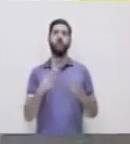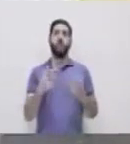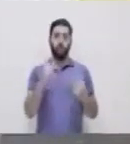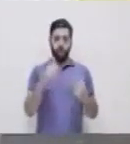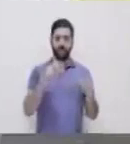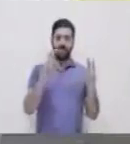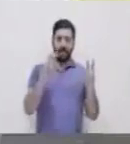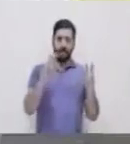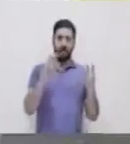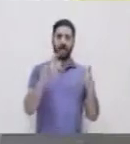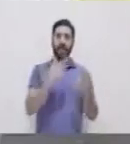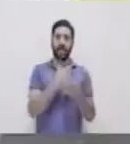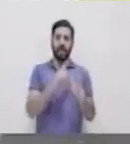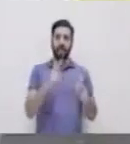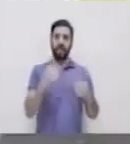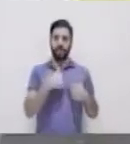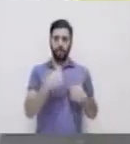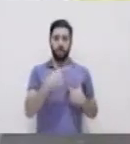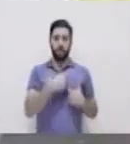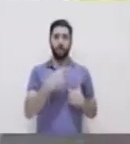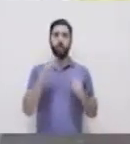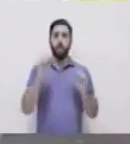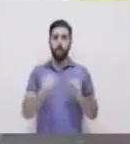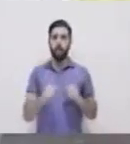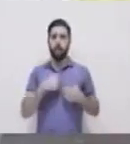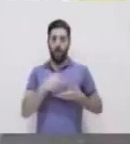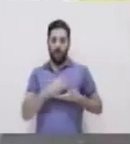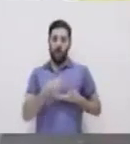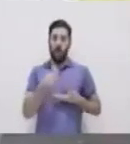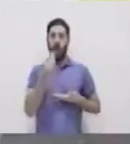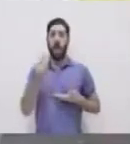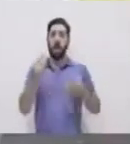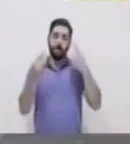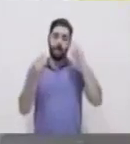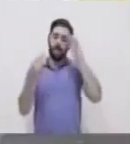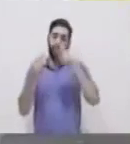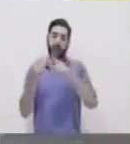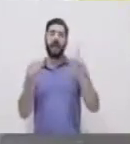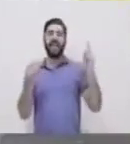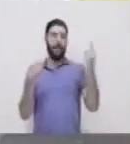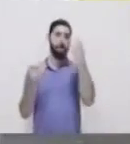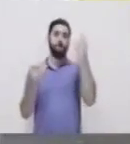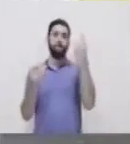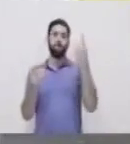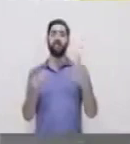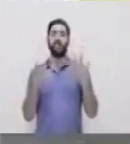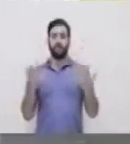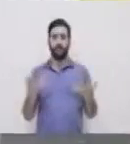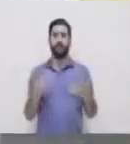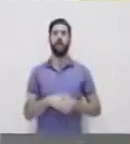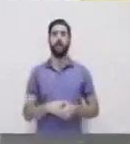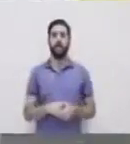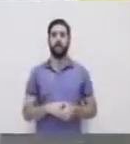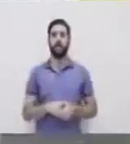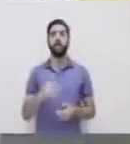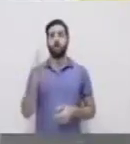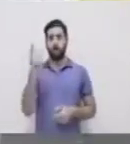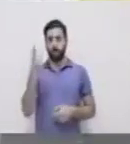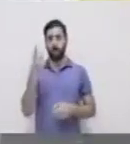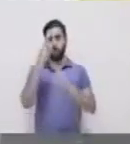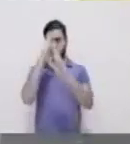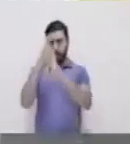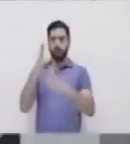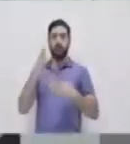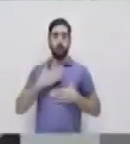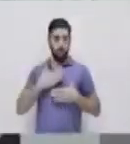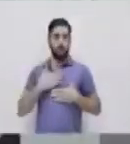mismo, ¿verdad? Basado en ese tema, ¿cuáles son los aspectos que nosotros podemos resaltar y tomar en cuenta para practicar? Bueno, pues